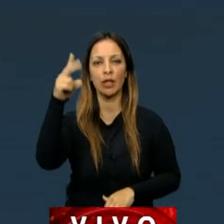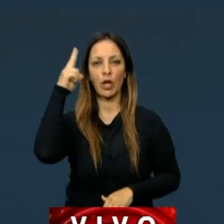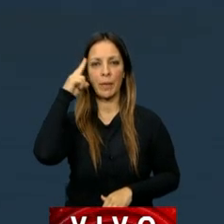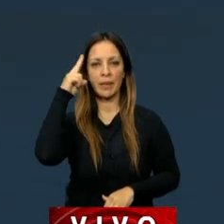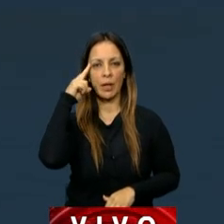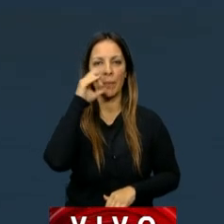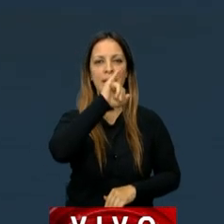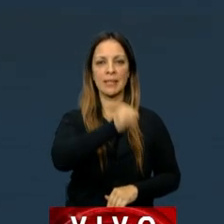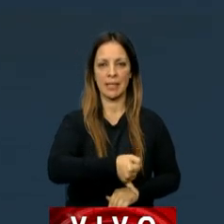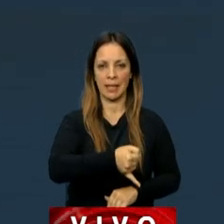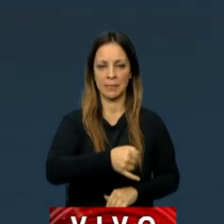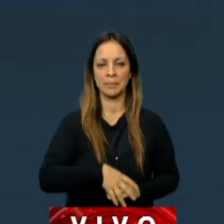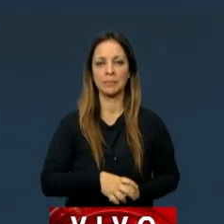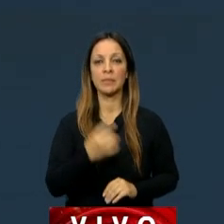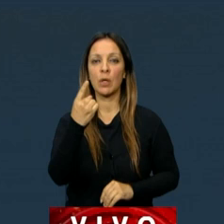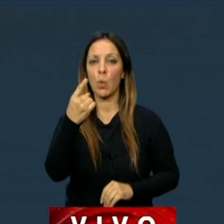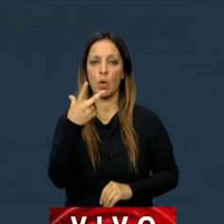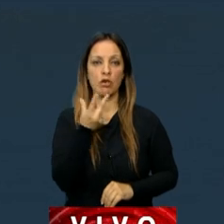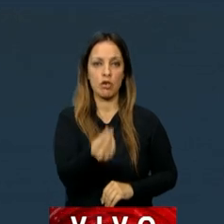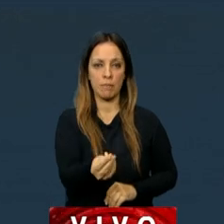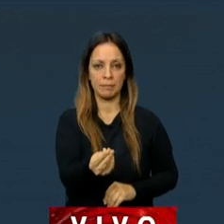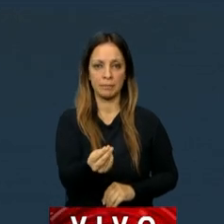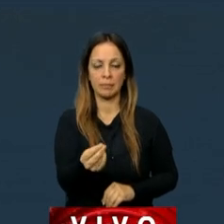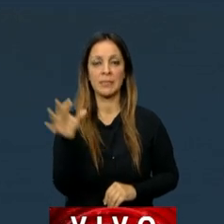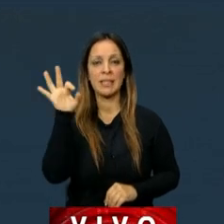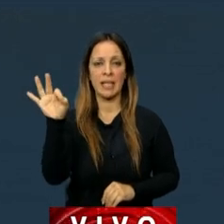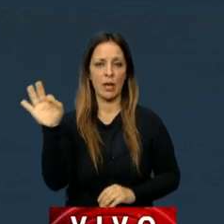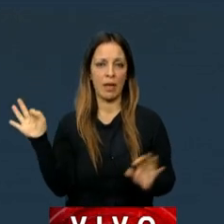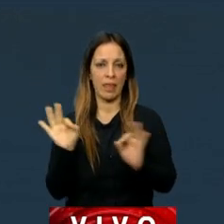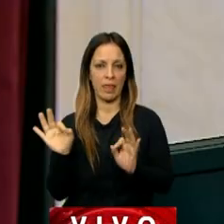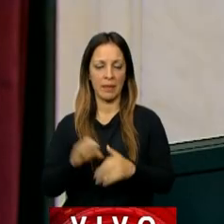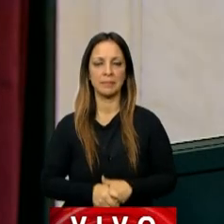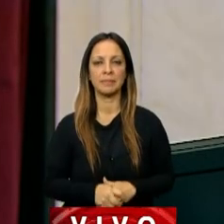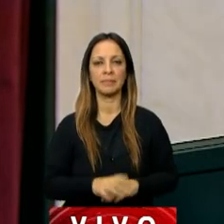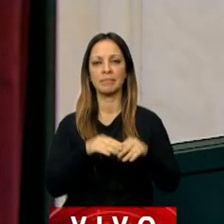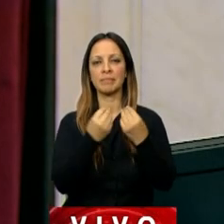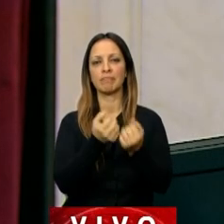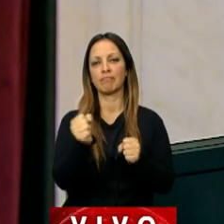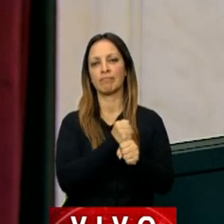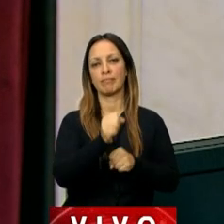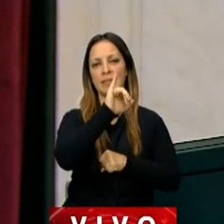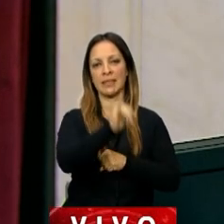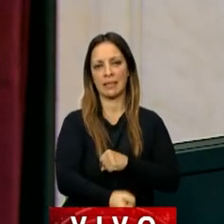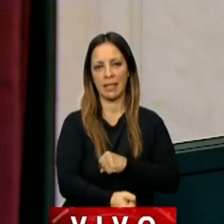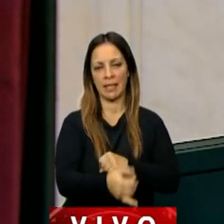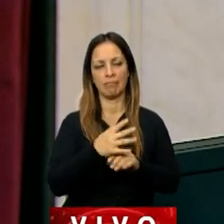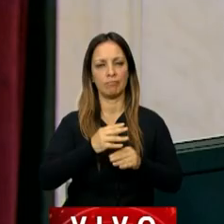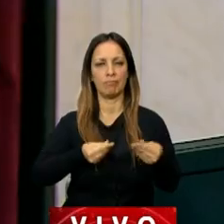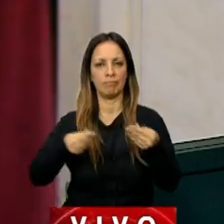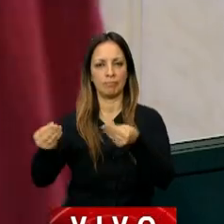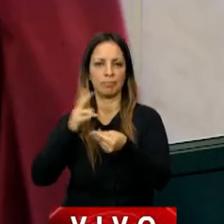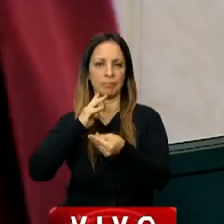199 afirmativos, 1 negativo, 0 abstenciones. Resulta afirmativo, se